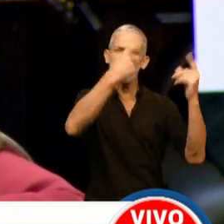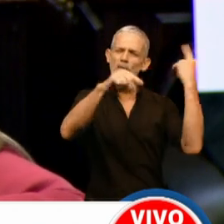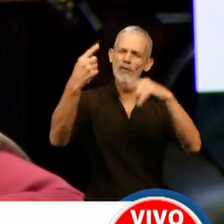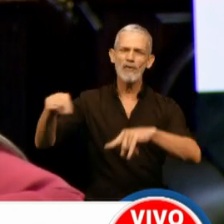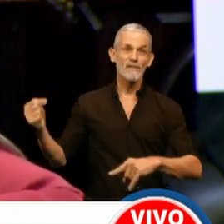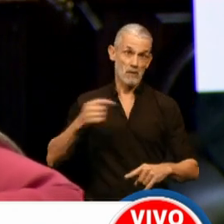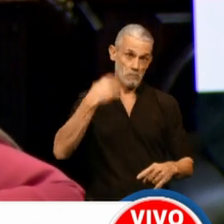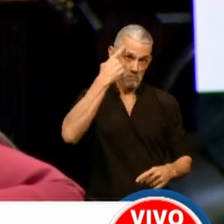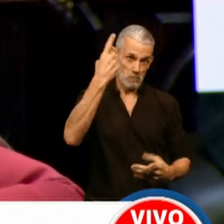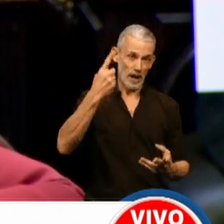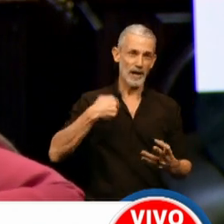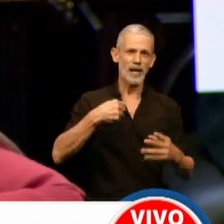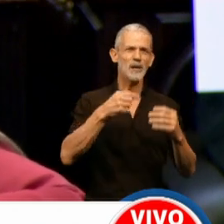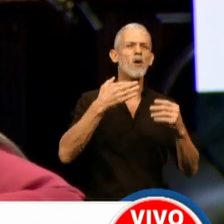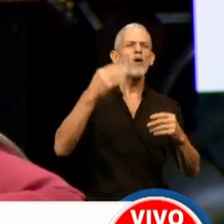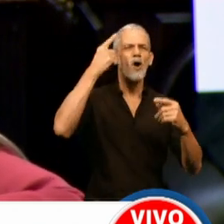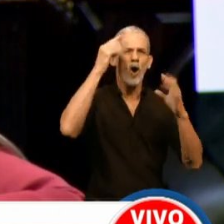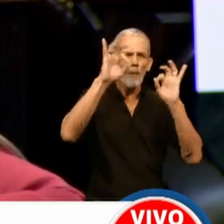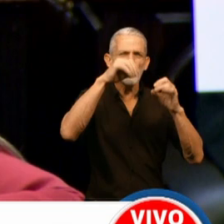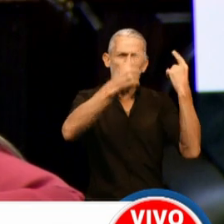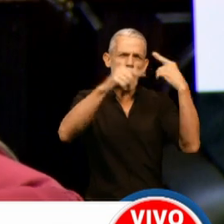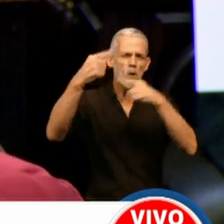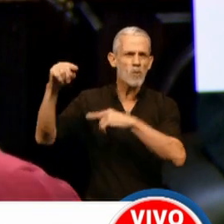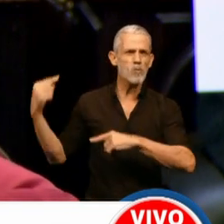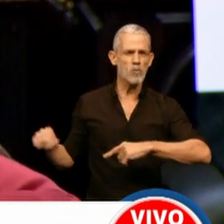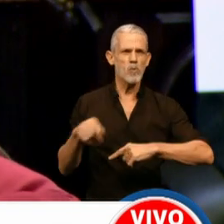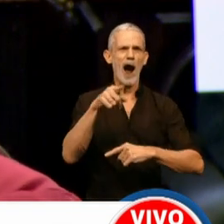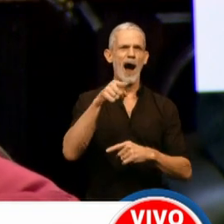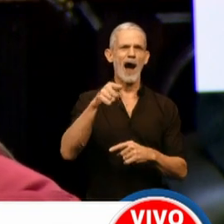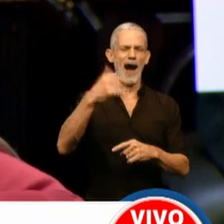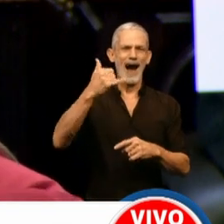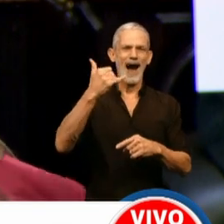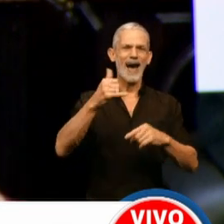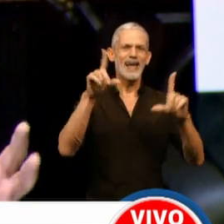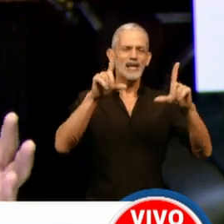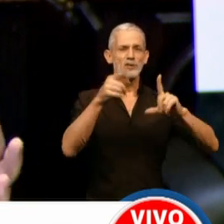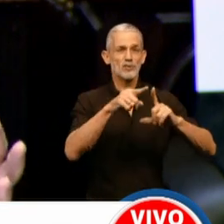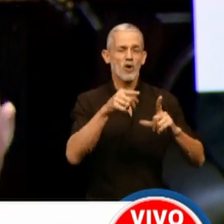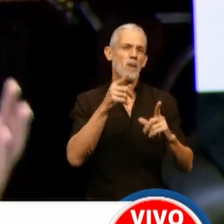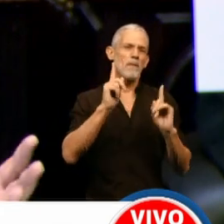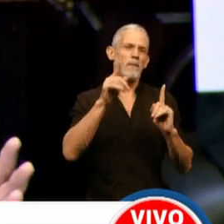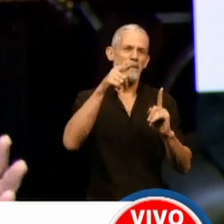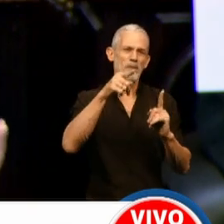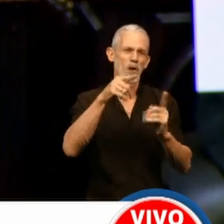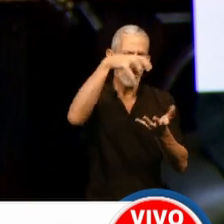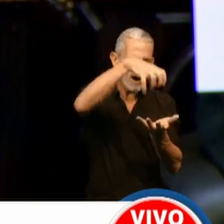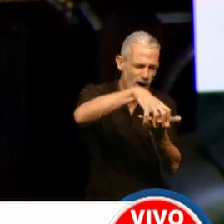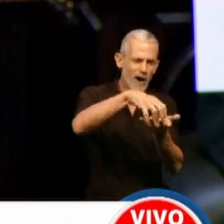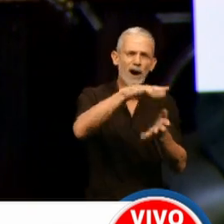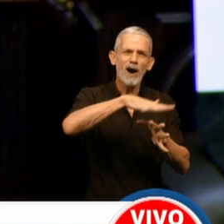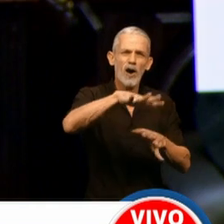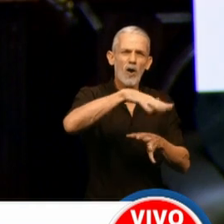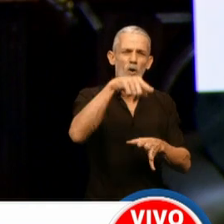creemos nosotros creemos que la pluralidad de voces en los medios es lo que sale de este vestuario de este antro de ese lugar